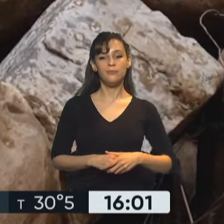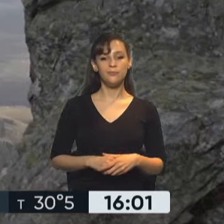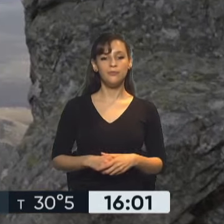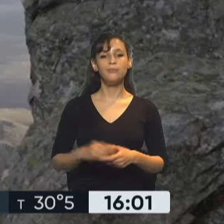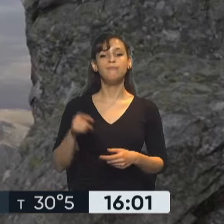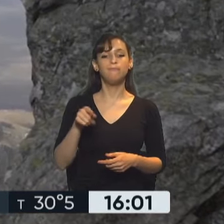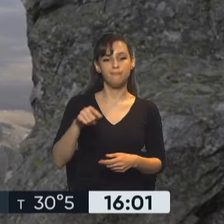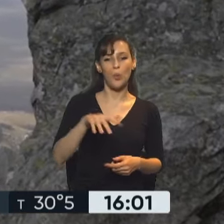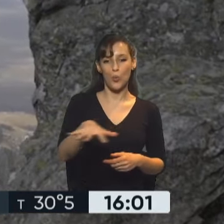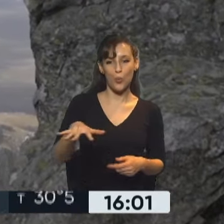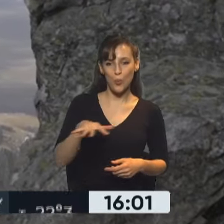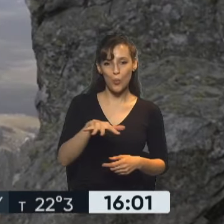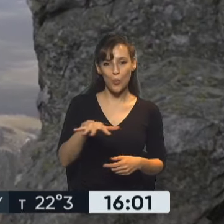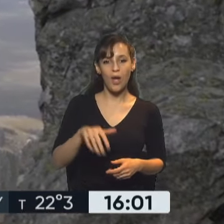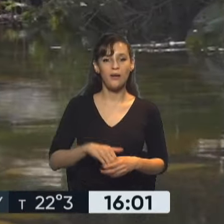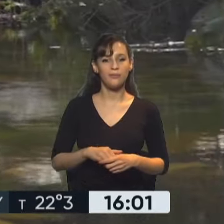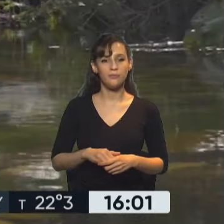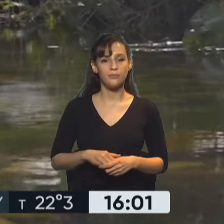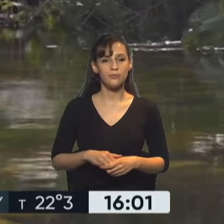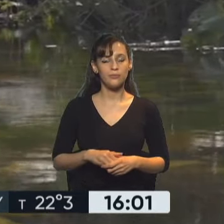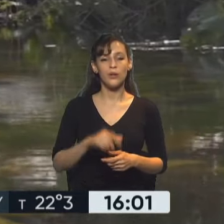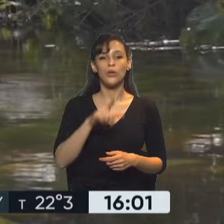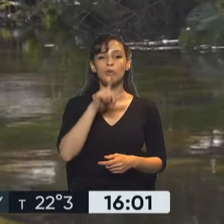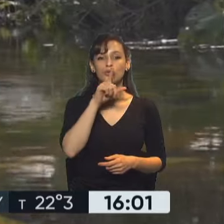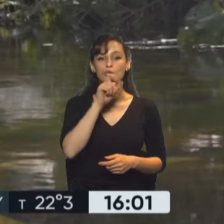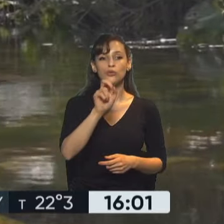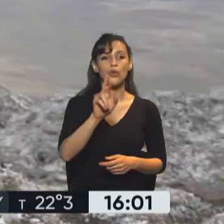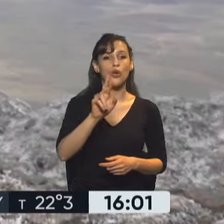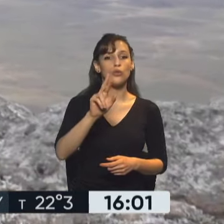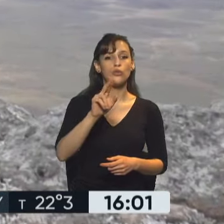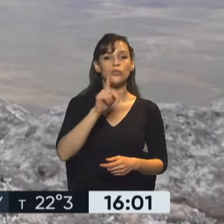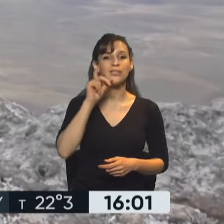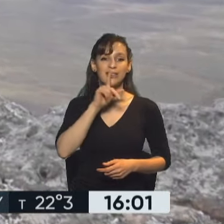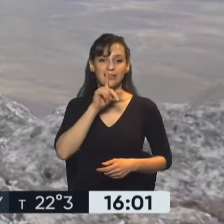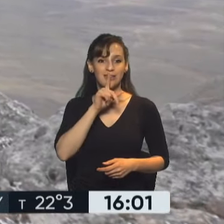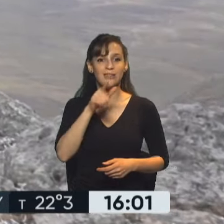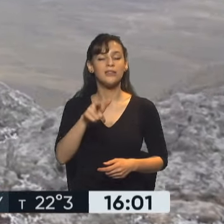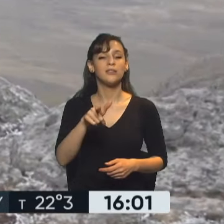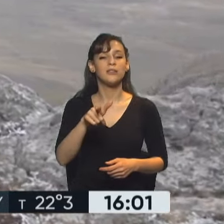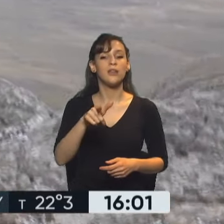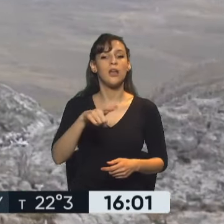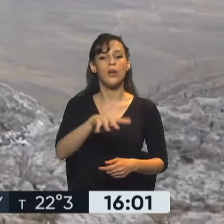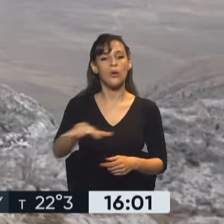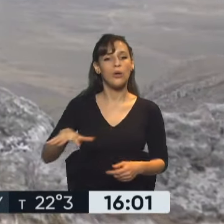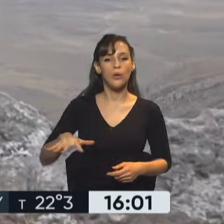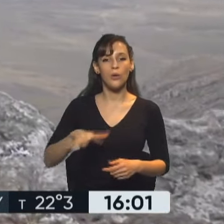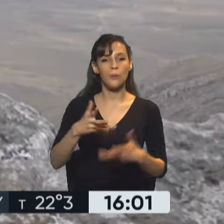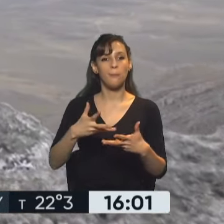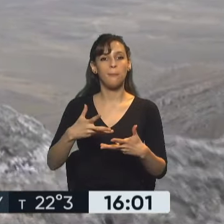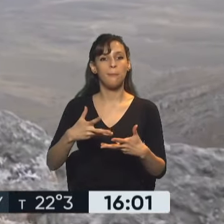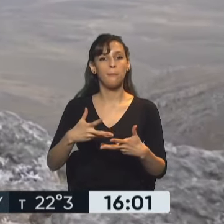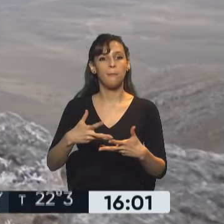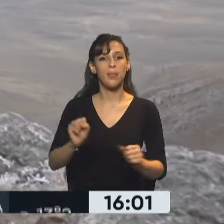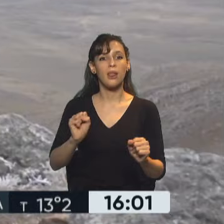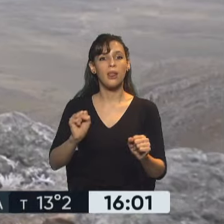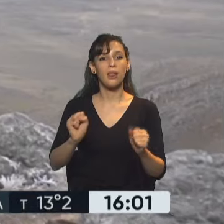lleva a este lugar, a Tornquist, donde se hallaron, atención porque estos descubrimientos a nosotros nos encantan, se